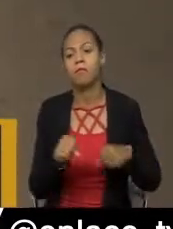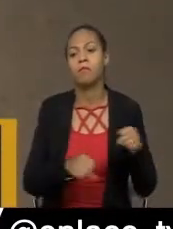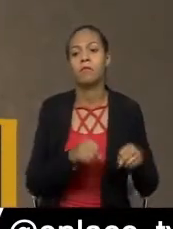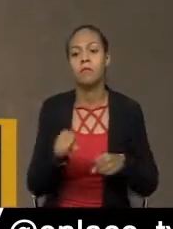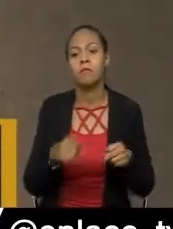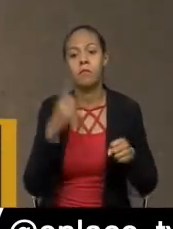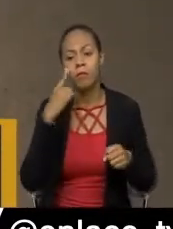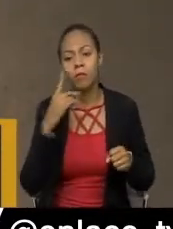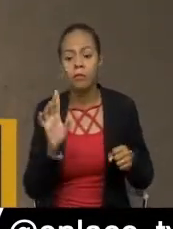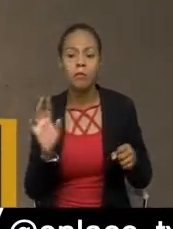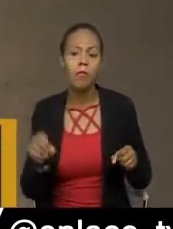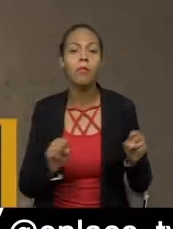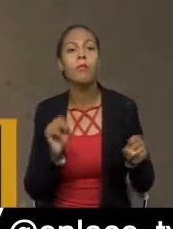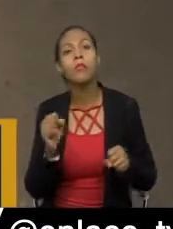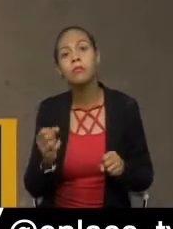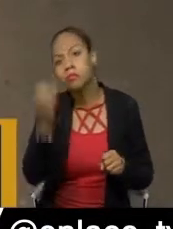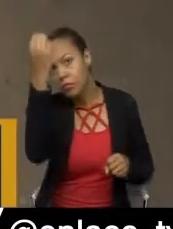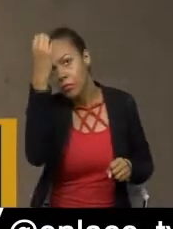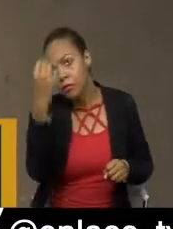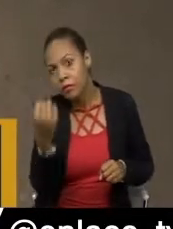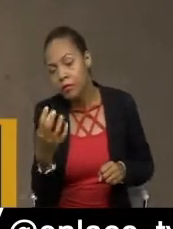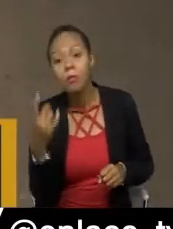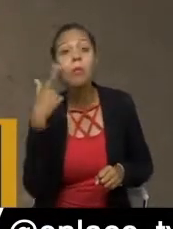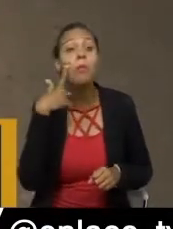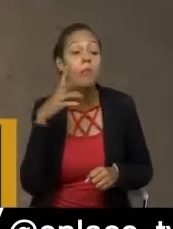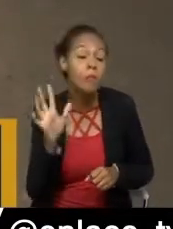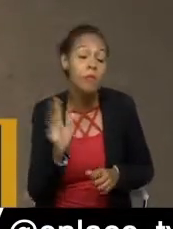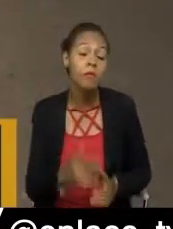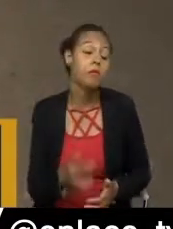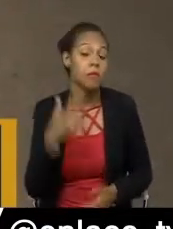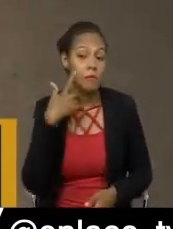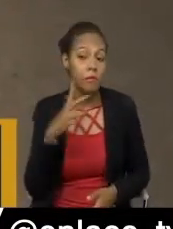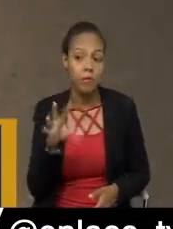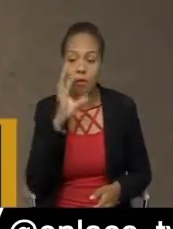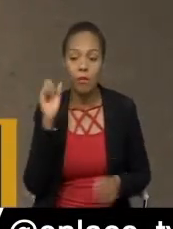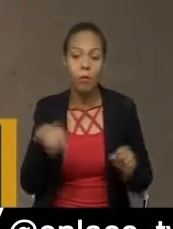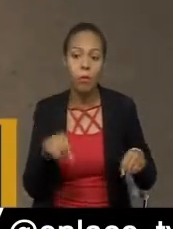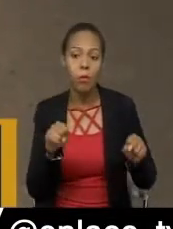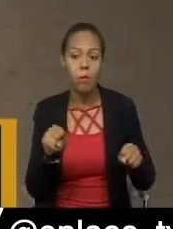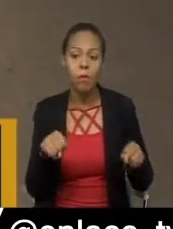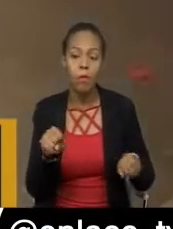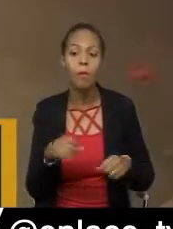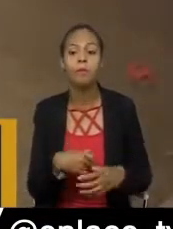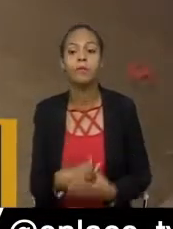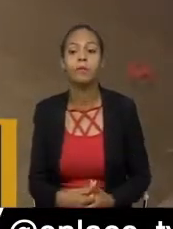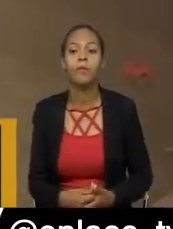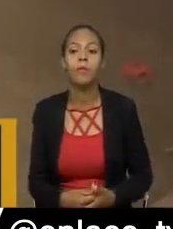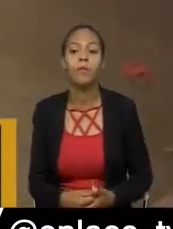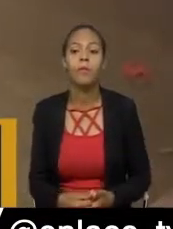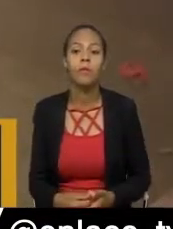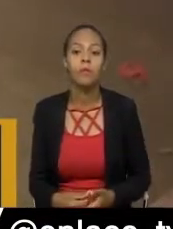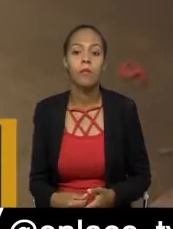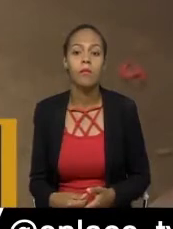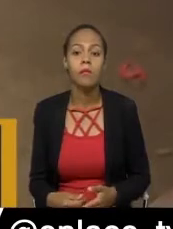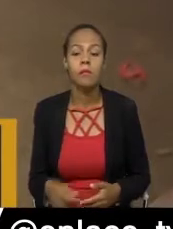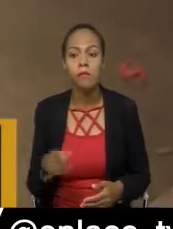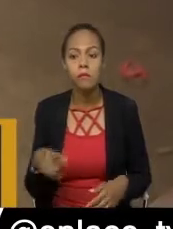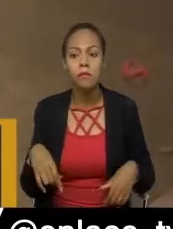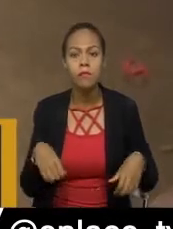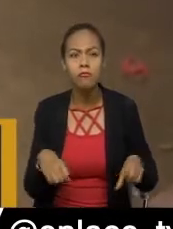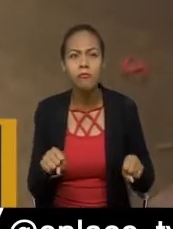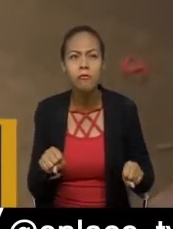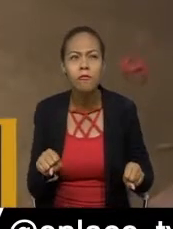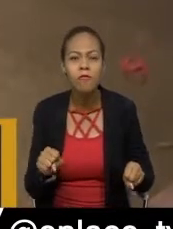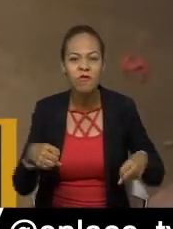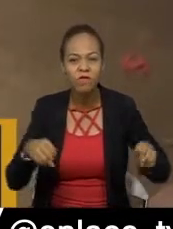ya al acercarse al semáforo, al parecer, el señor de la moto trata como de llegar al semáforo en verde,